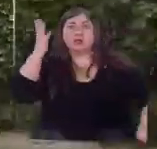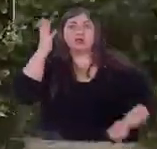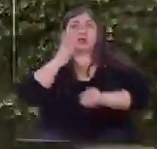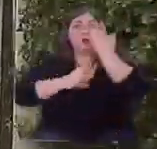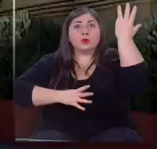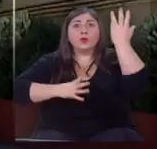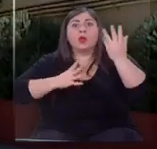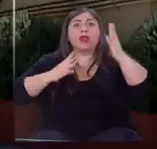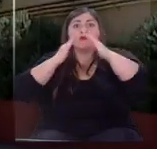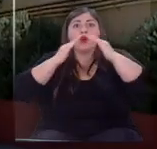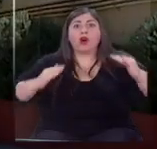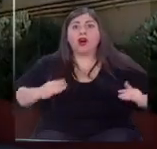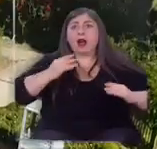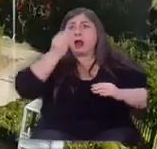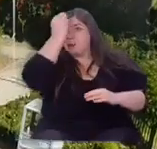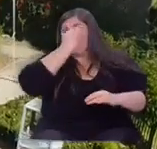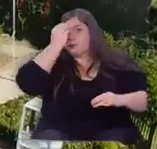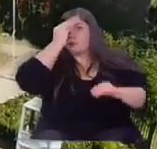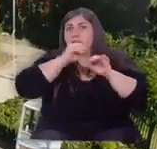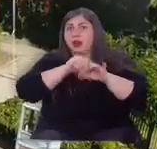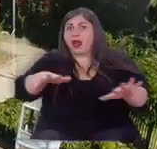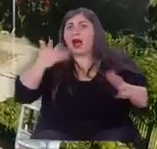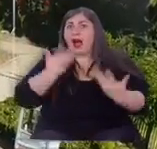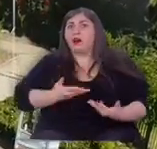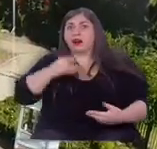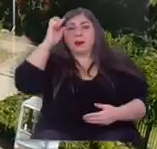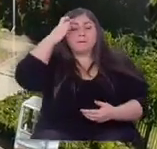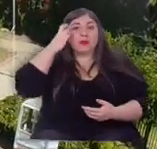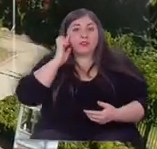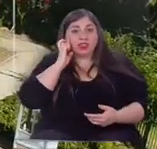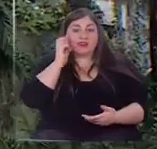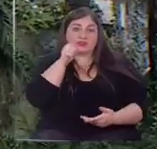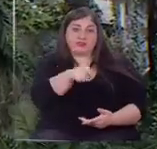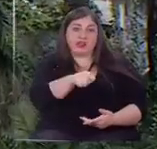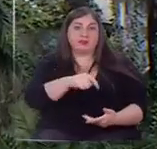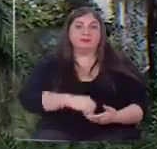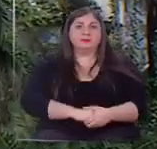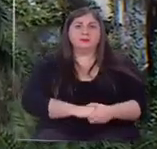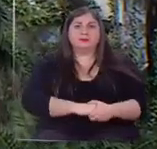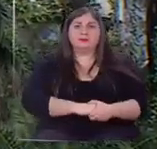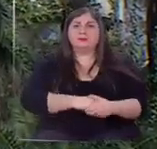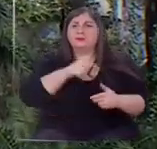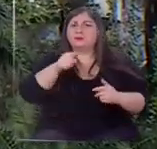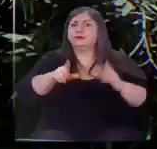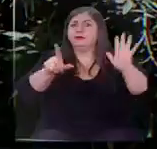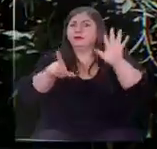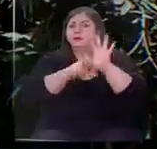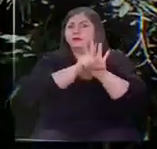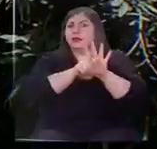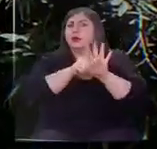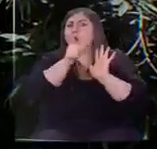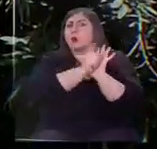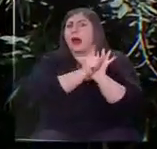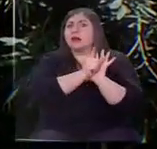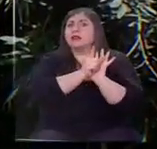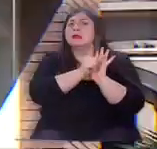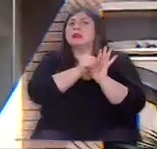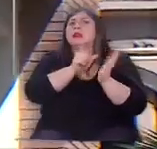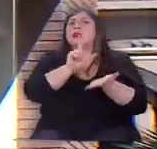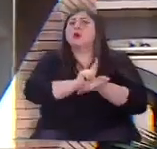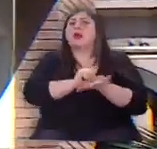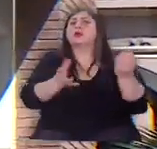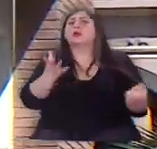recinto de adultos mayores preocupa por contagiados, ahora en Providencia. Residencia Nuestra Señora de los Dolores. Según la